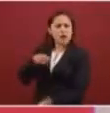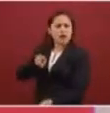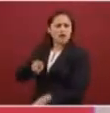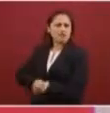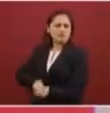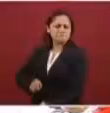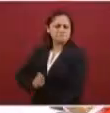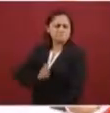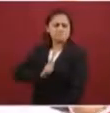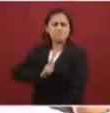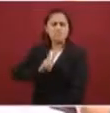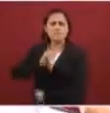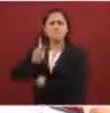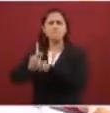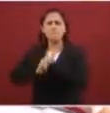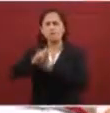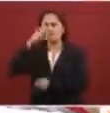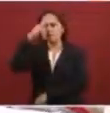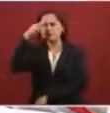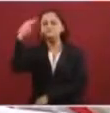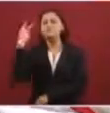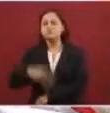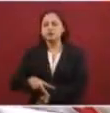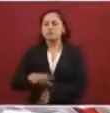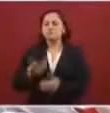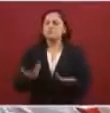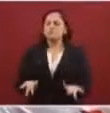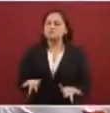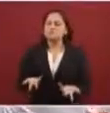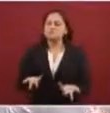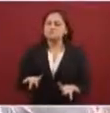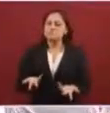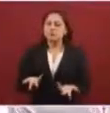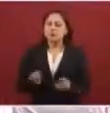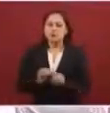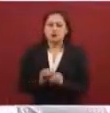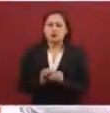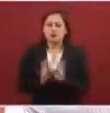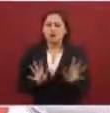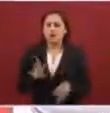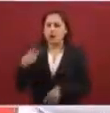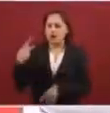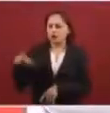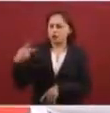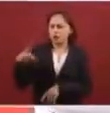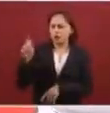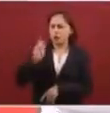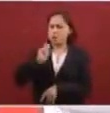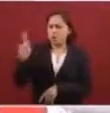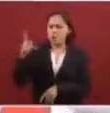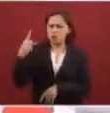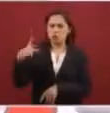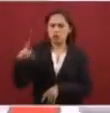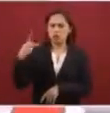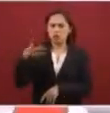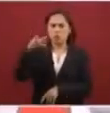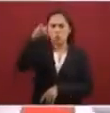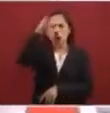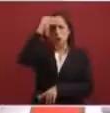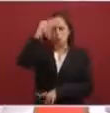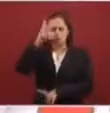y está de por medio, desde luego, el esfuerzo de ustedes, lo que han hecho con tanto